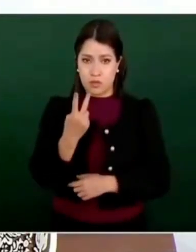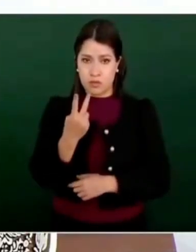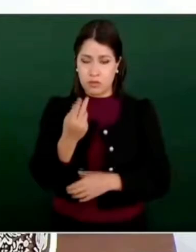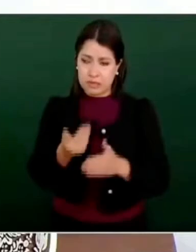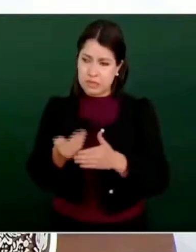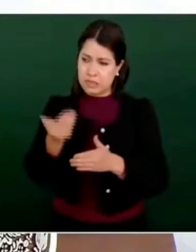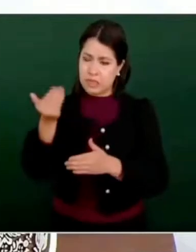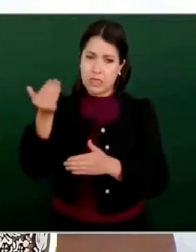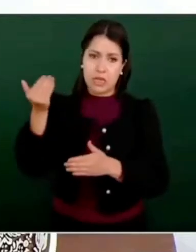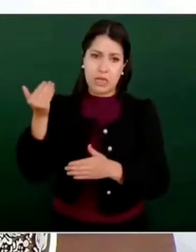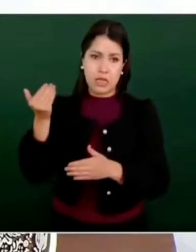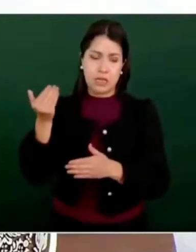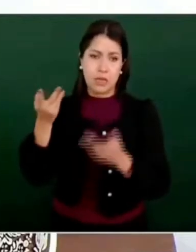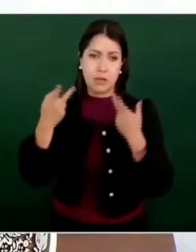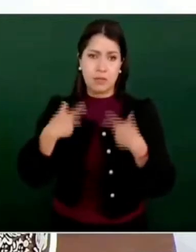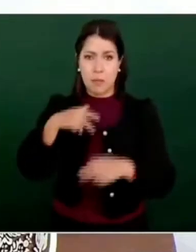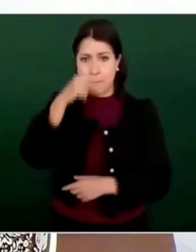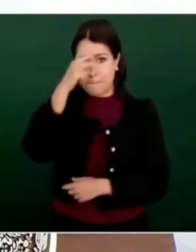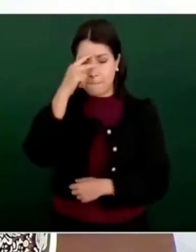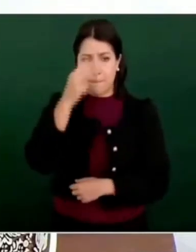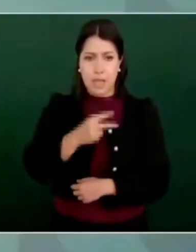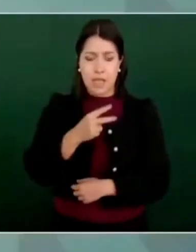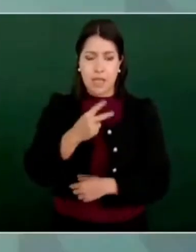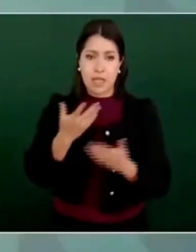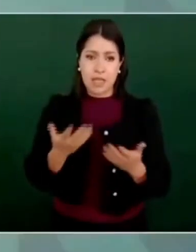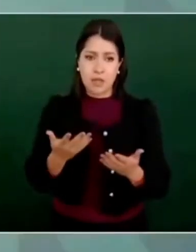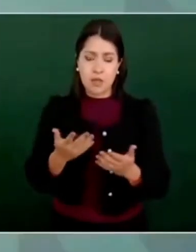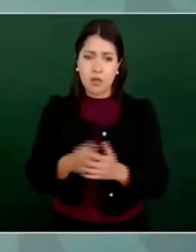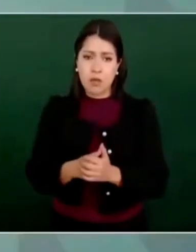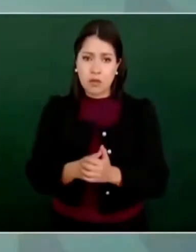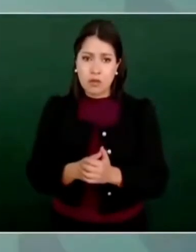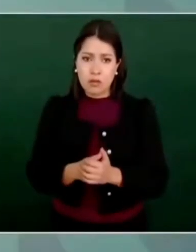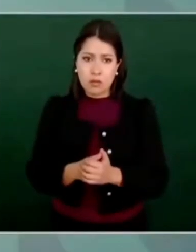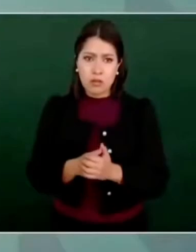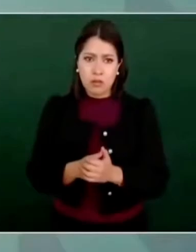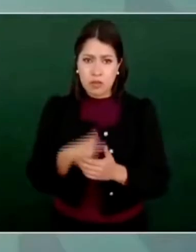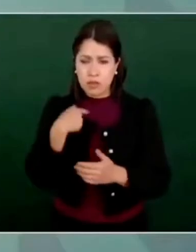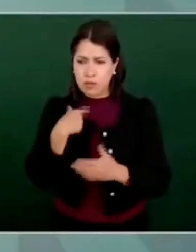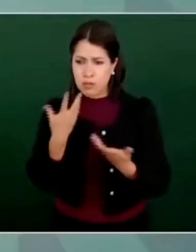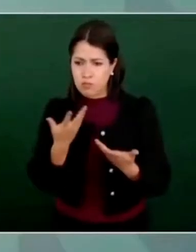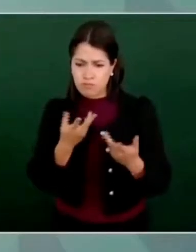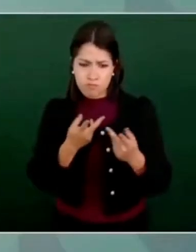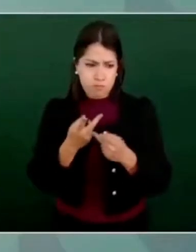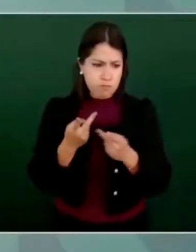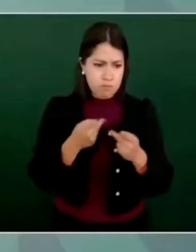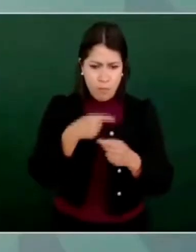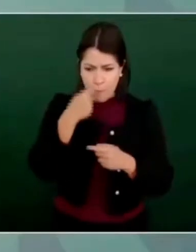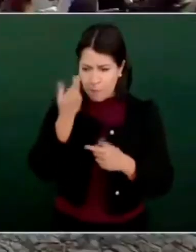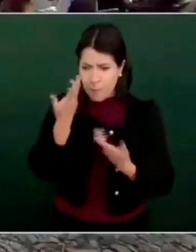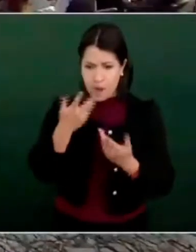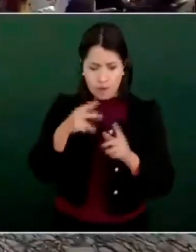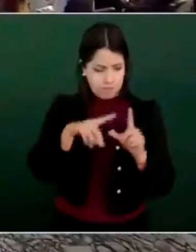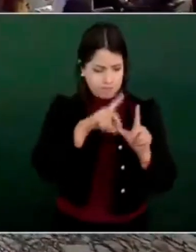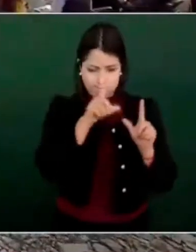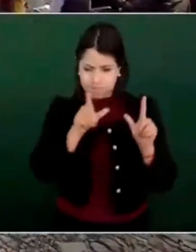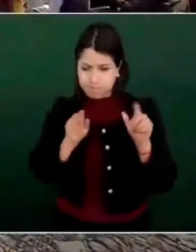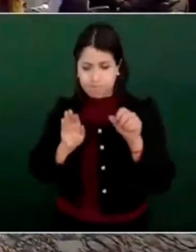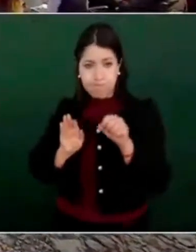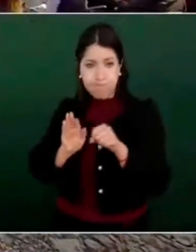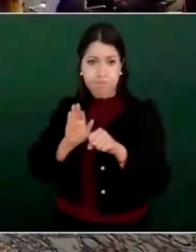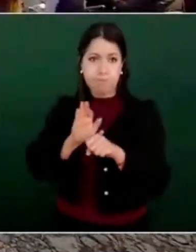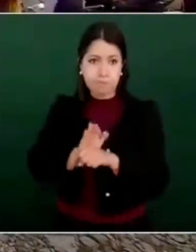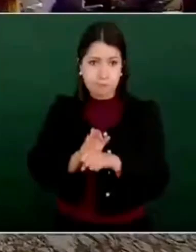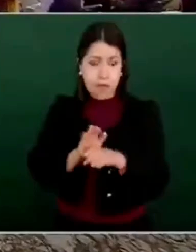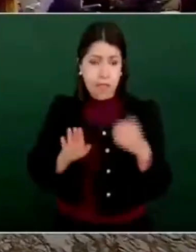A los mexicanos que se preparaban para defender al país de los invasores franceses.